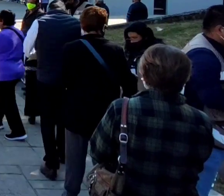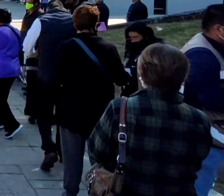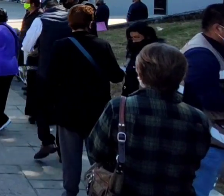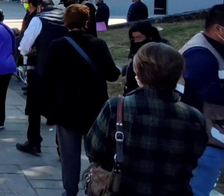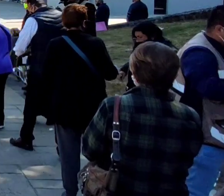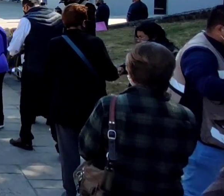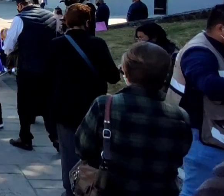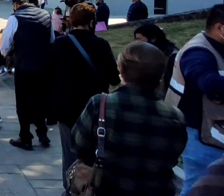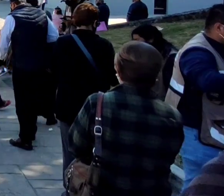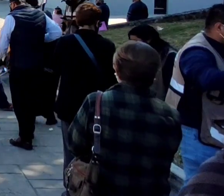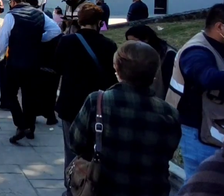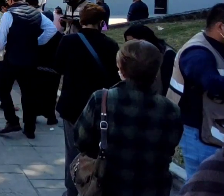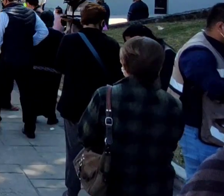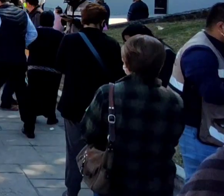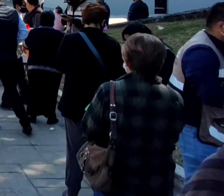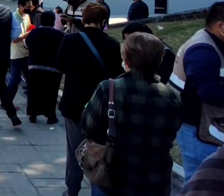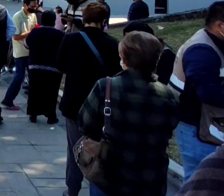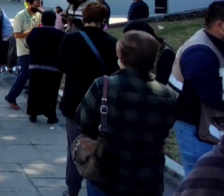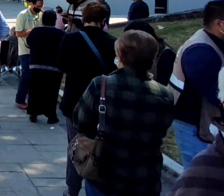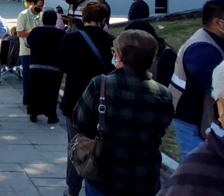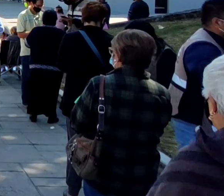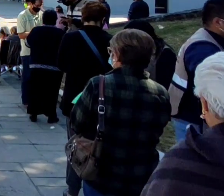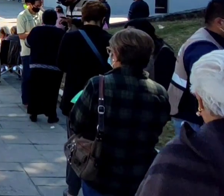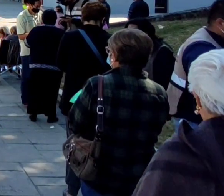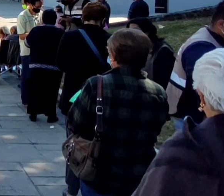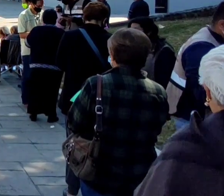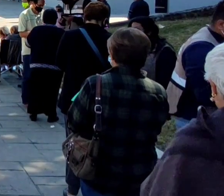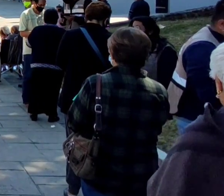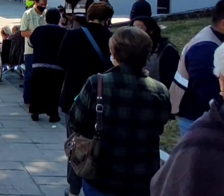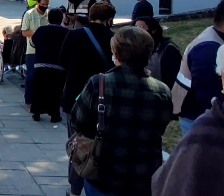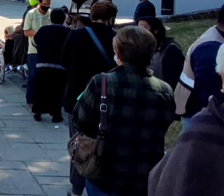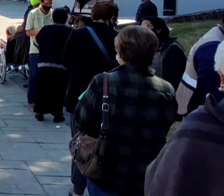con discapacidad para que pueda obtener sus